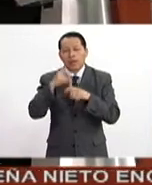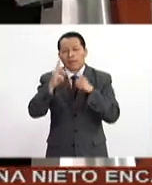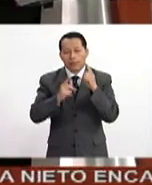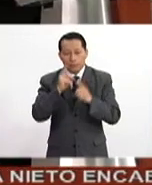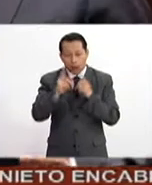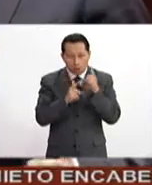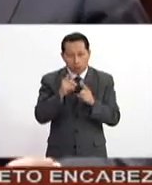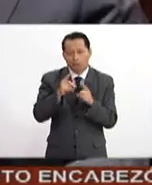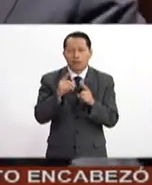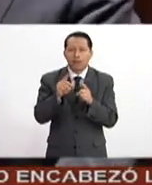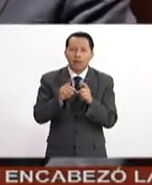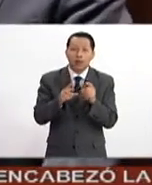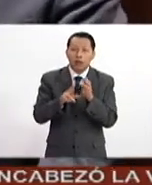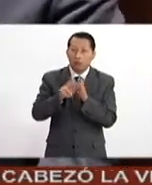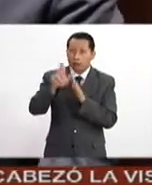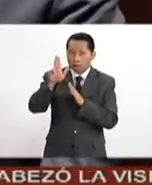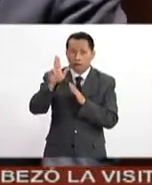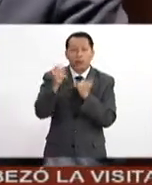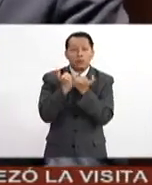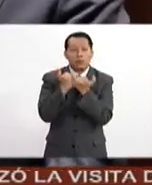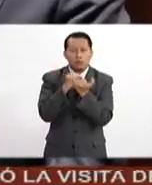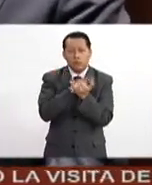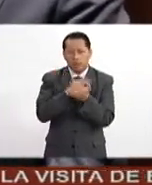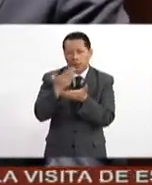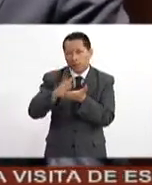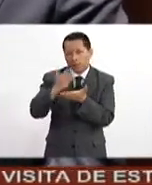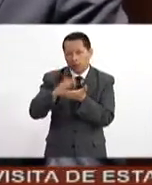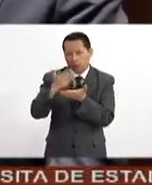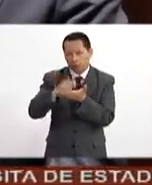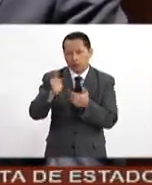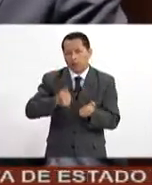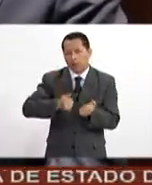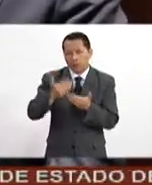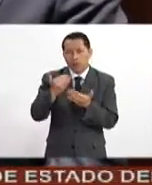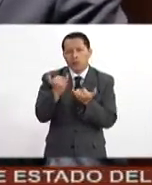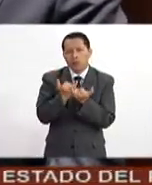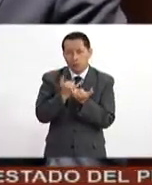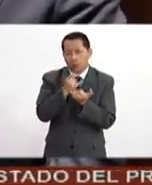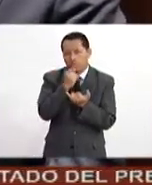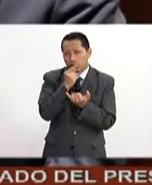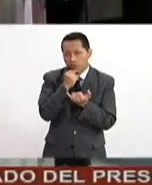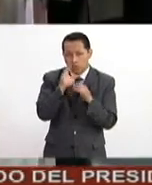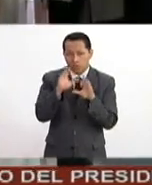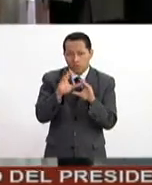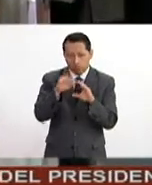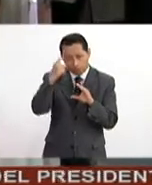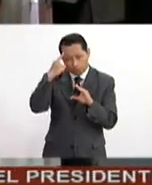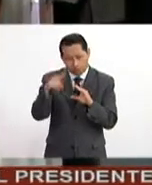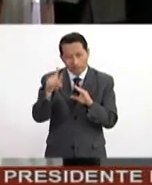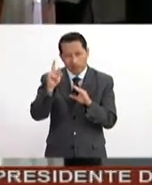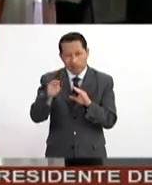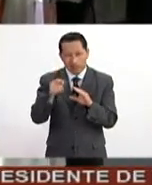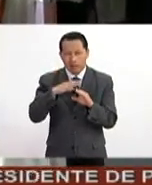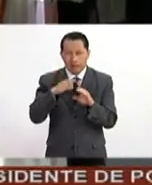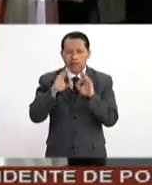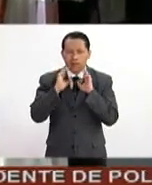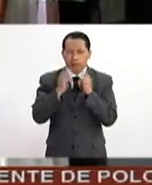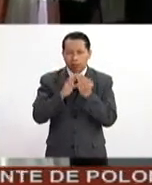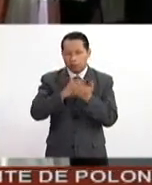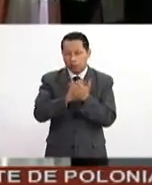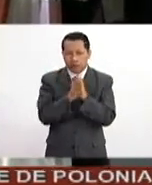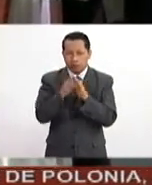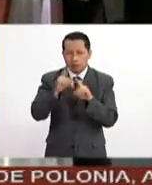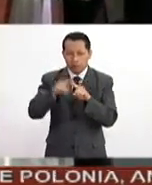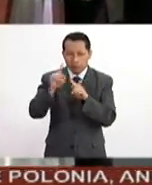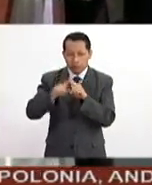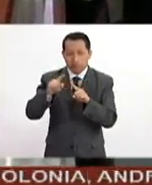deporte, espacial, créditos a la exportación y formación policial, este último para combatir al crimen organizado.